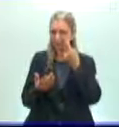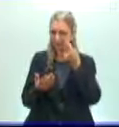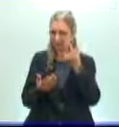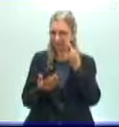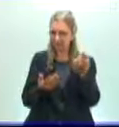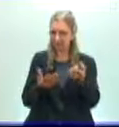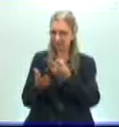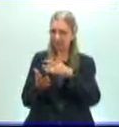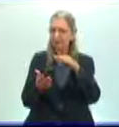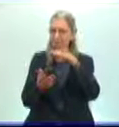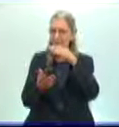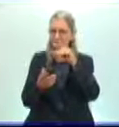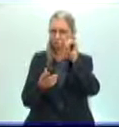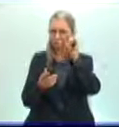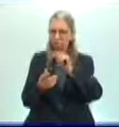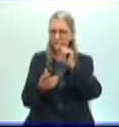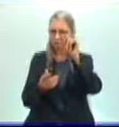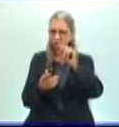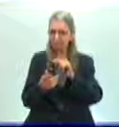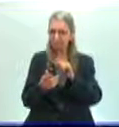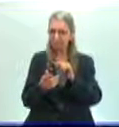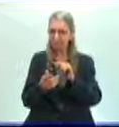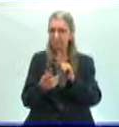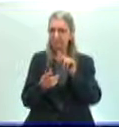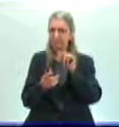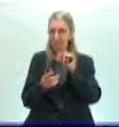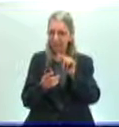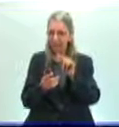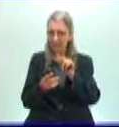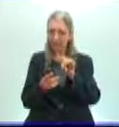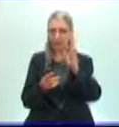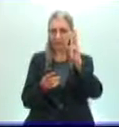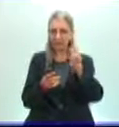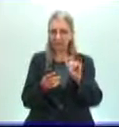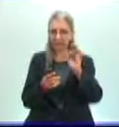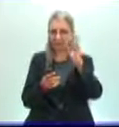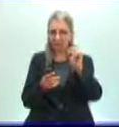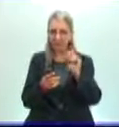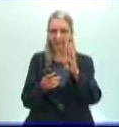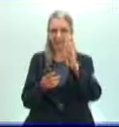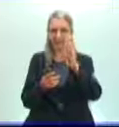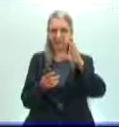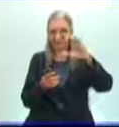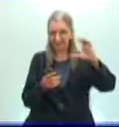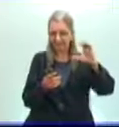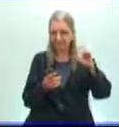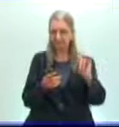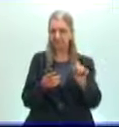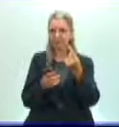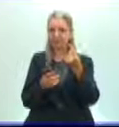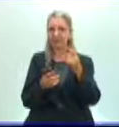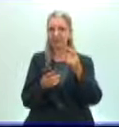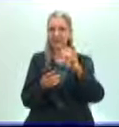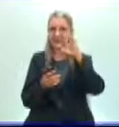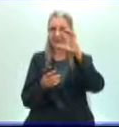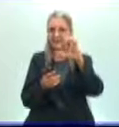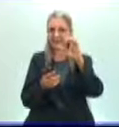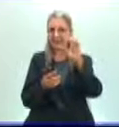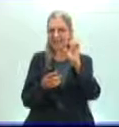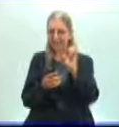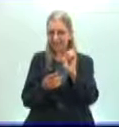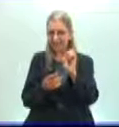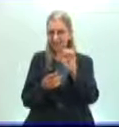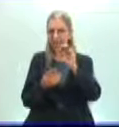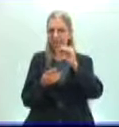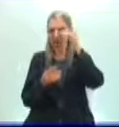Vamos a concentrarnos en el numerador de cada fracción, BC, ahí lo tienen, CE, fíjense que son los